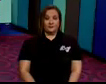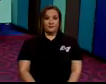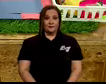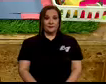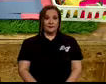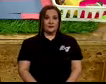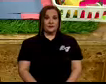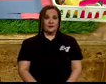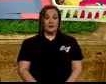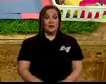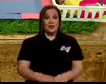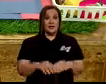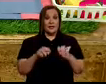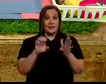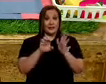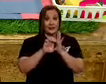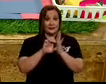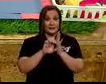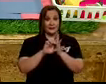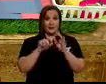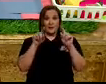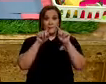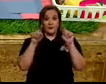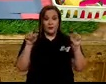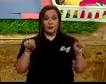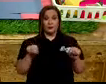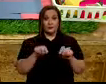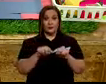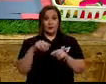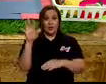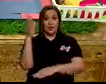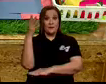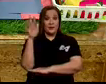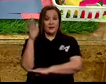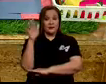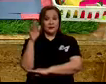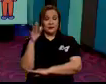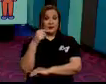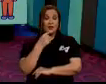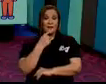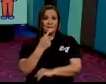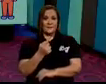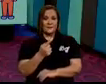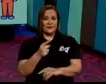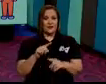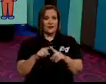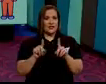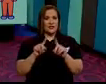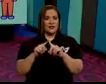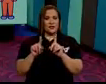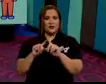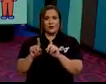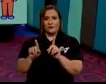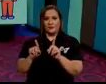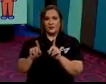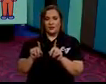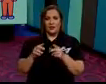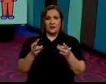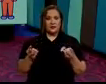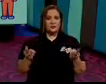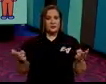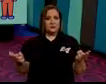¿verdad? De nuestra bandera, ¿ok? Te pedí diferentes materiales porque de la misma forma la vas a poder realizar. Puedes